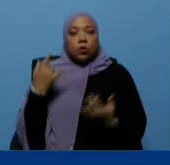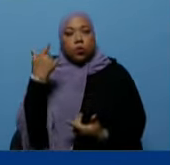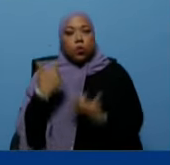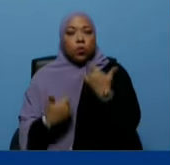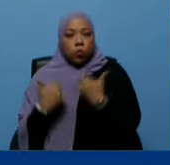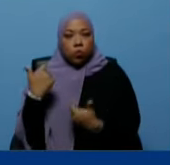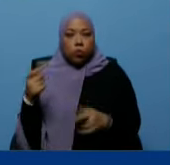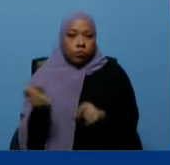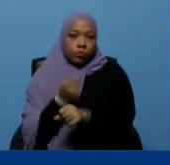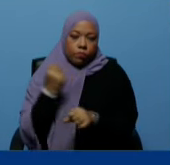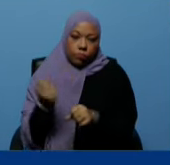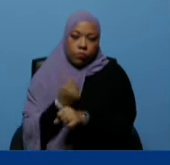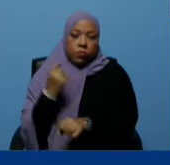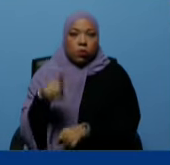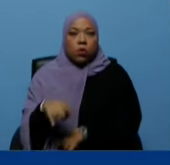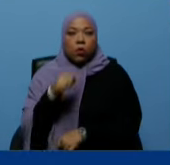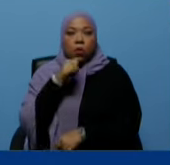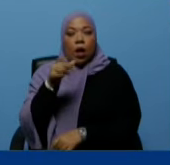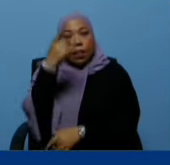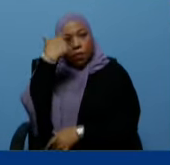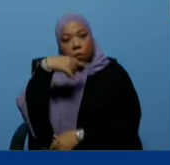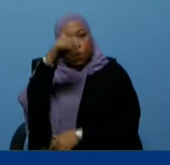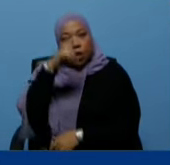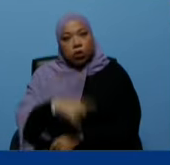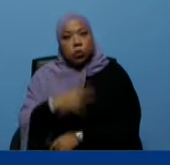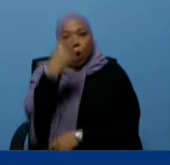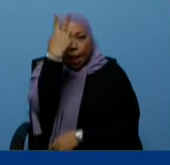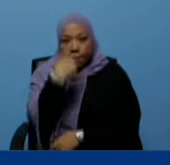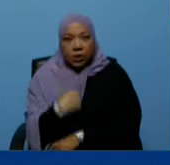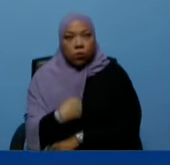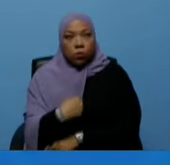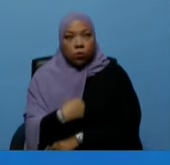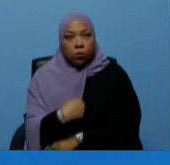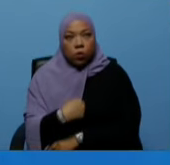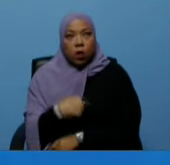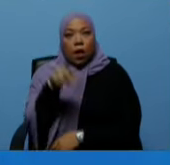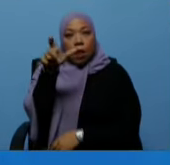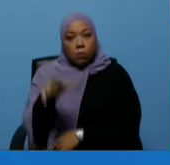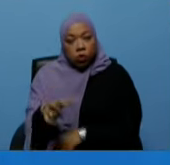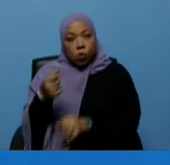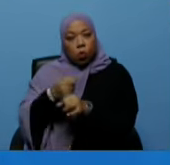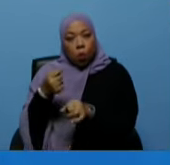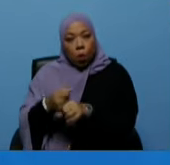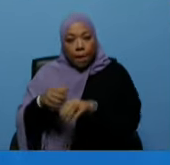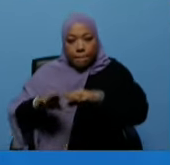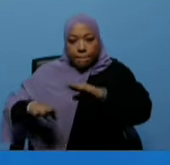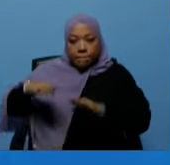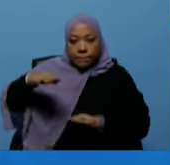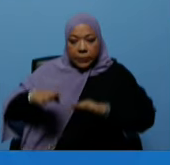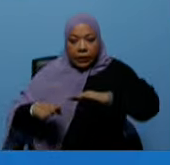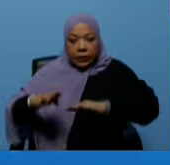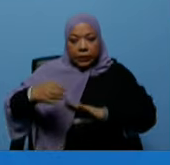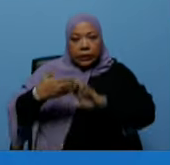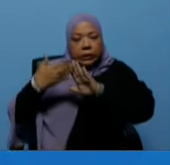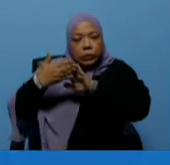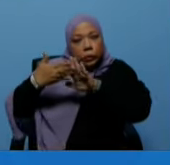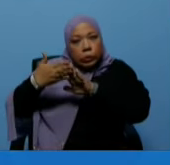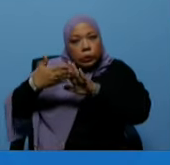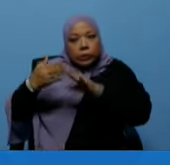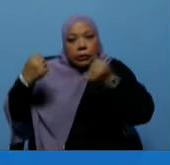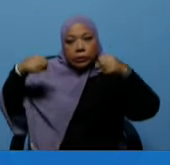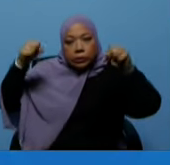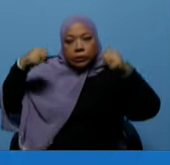ejecutando ese trabajo, pues también tiene discapacidad visual y emplea métodos como Braille para comenzar a